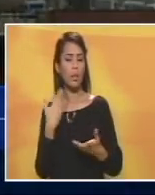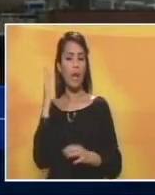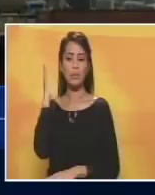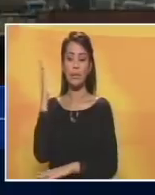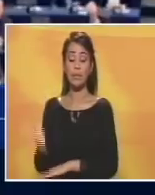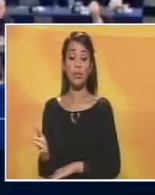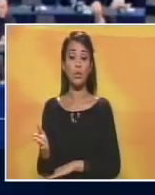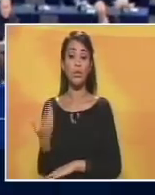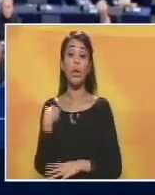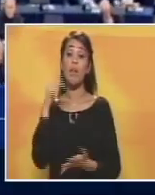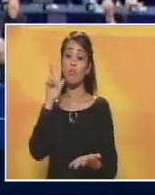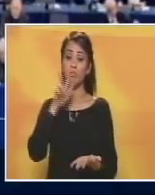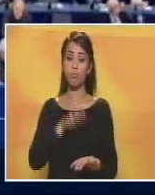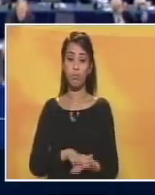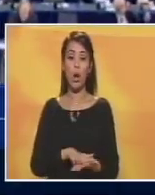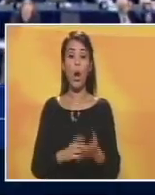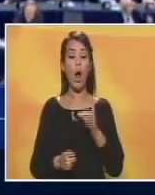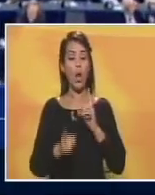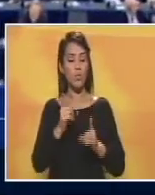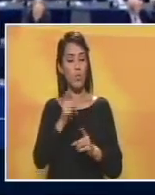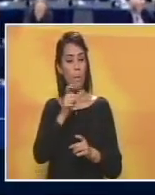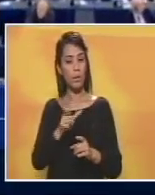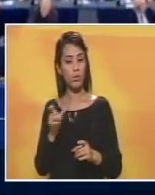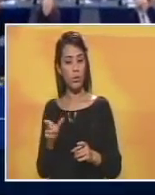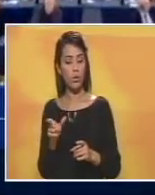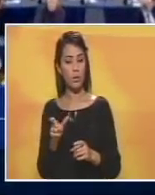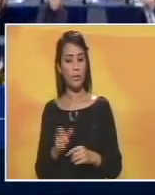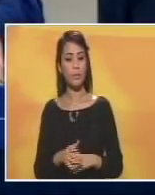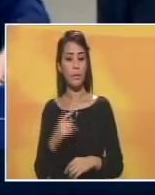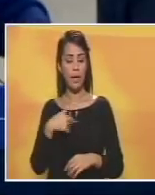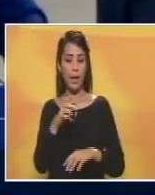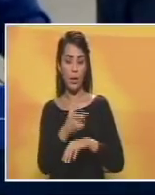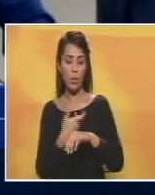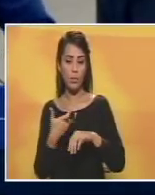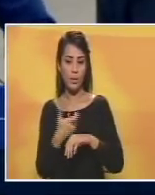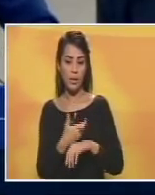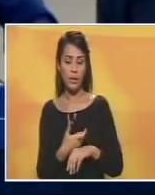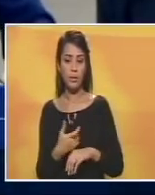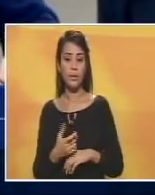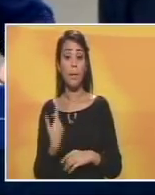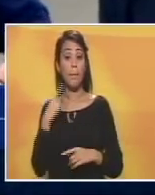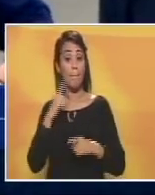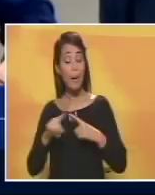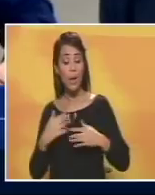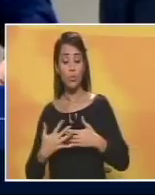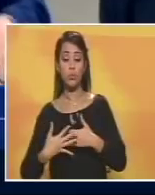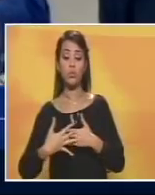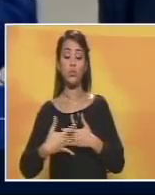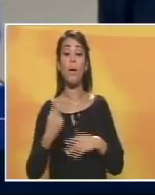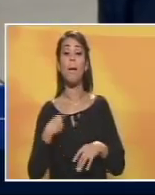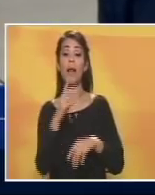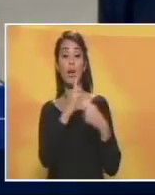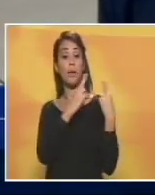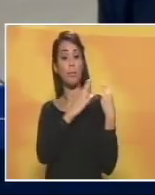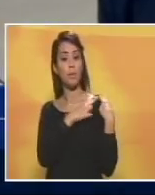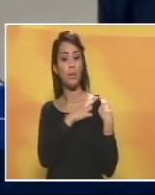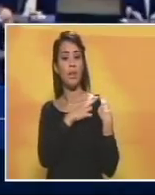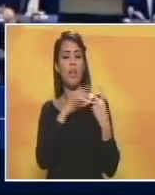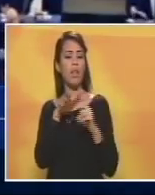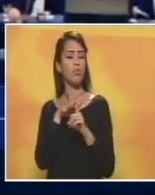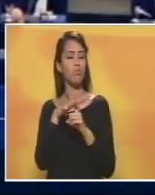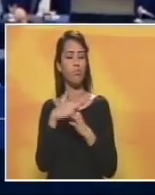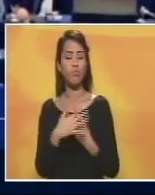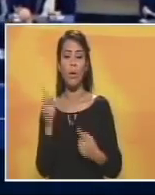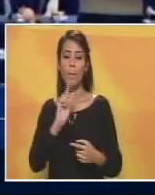sanciones ya aprobadas contra algunos dirigentes, pero apuntan a que deberían ser ampliadas para los principales responsables del incremento de la